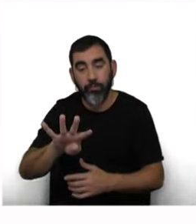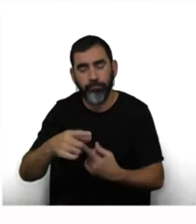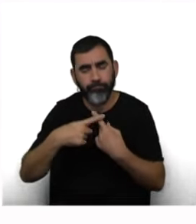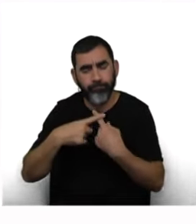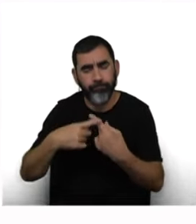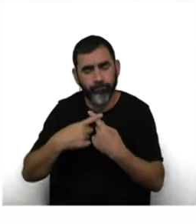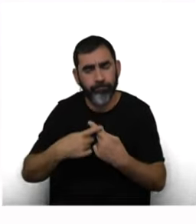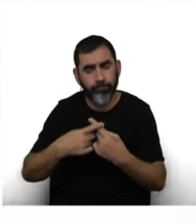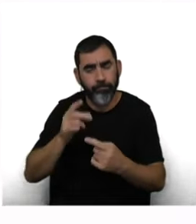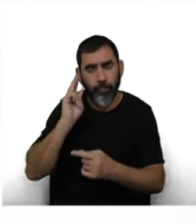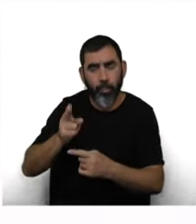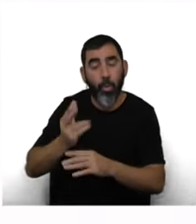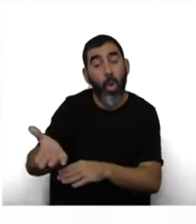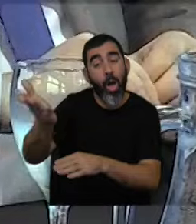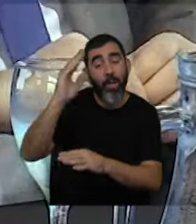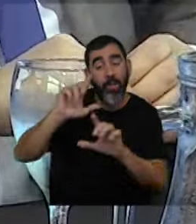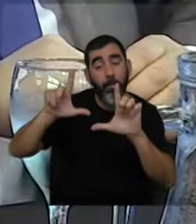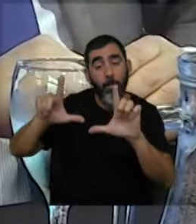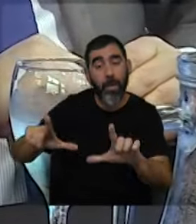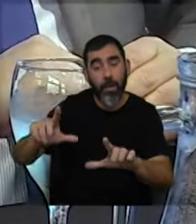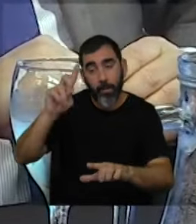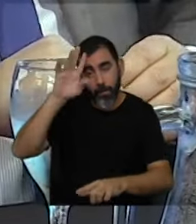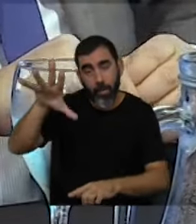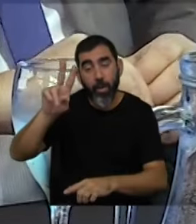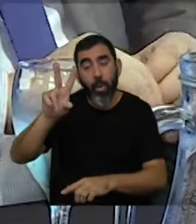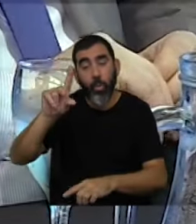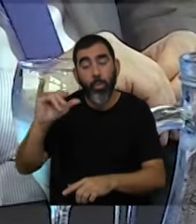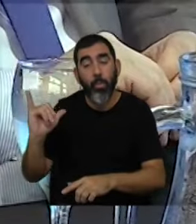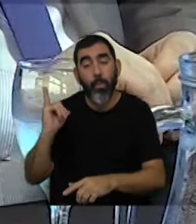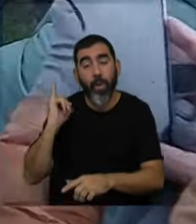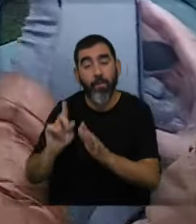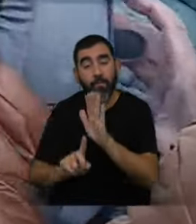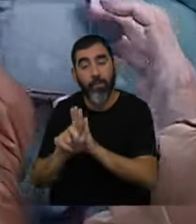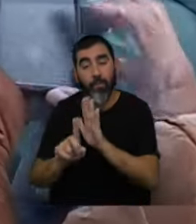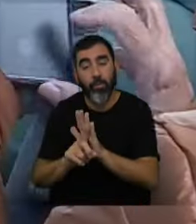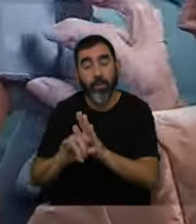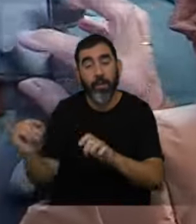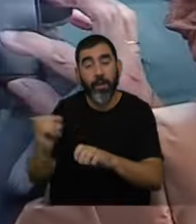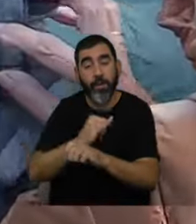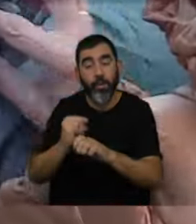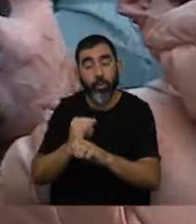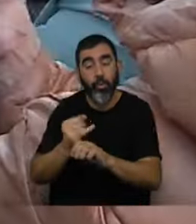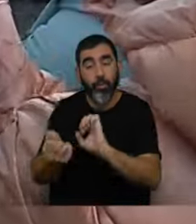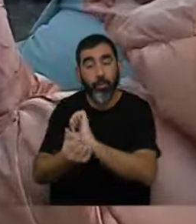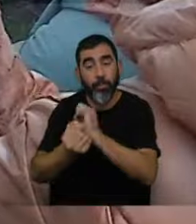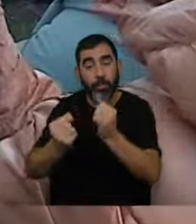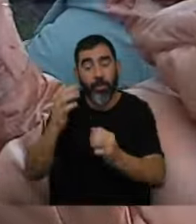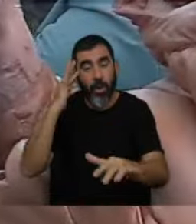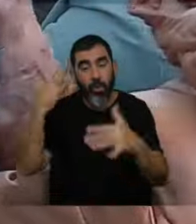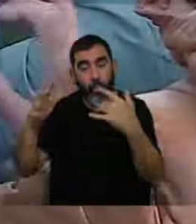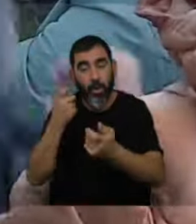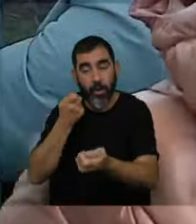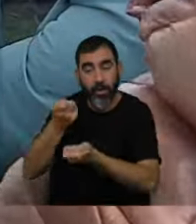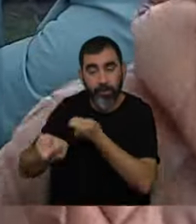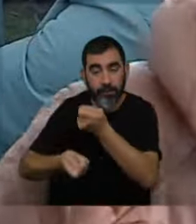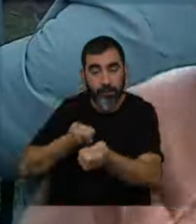polémica por el impedimento para colocar una placa de memoria en la utu de malvin Norte donde funcionó el Instituto alvare cortés para la detención y tortura